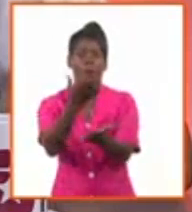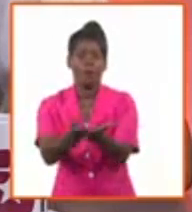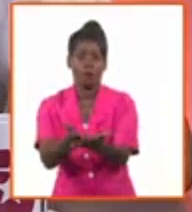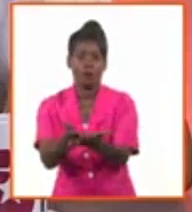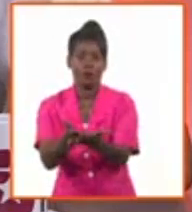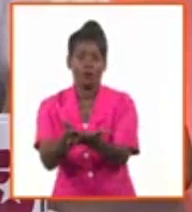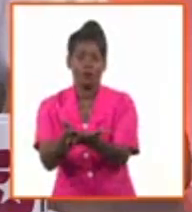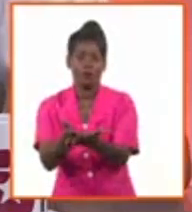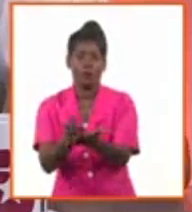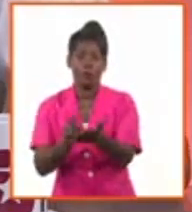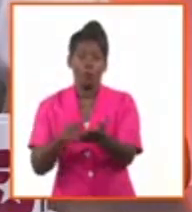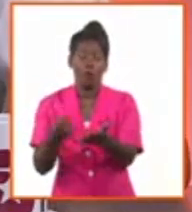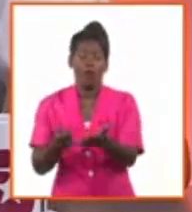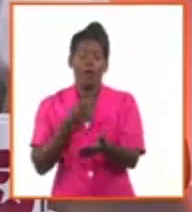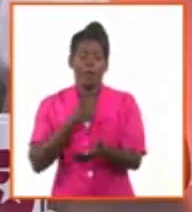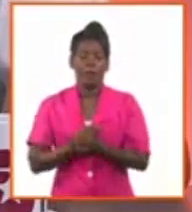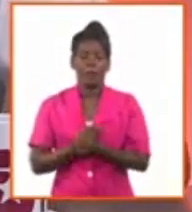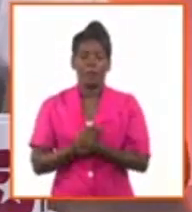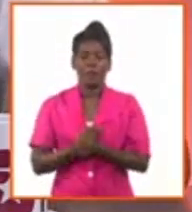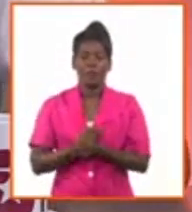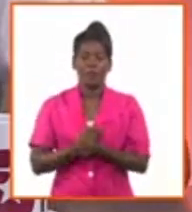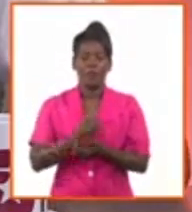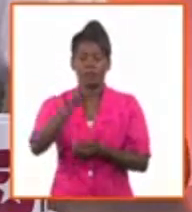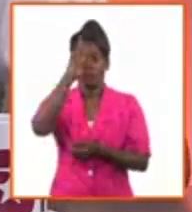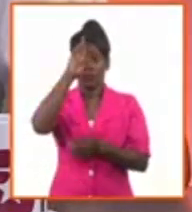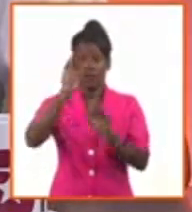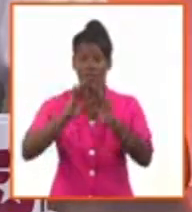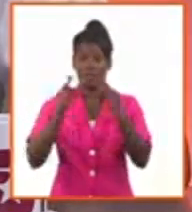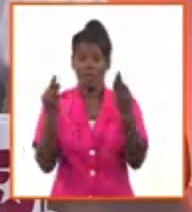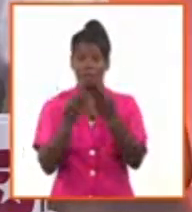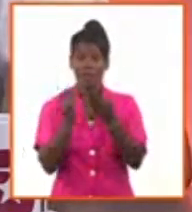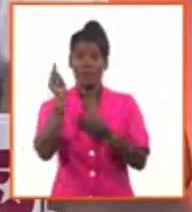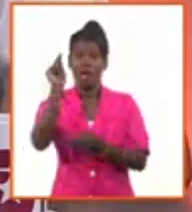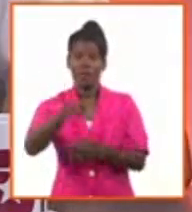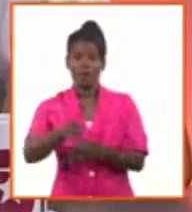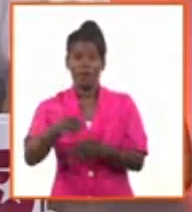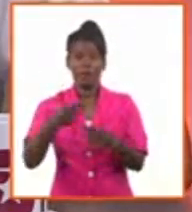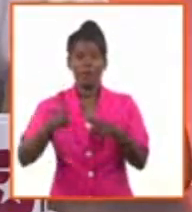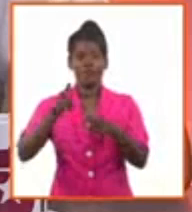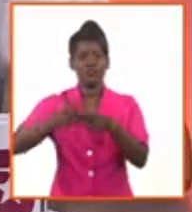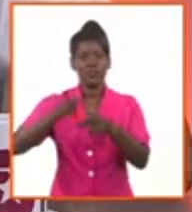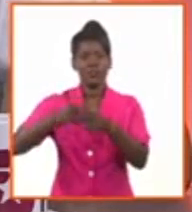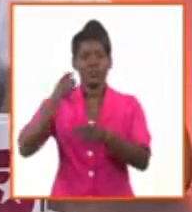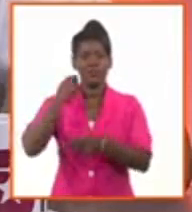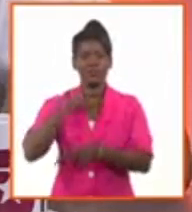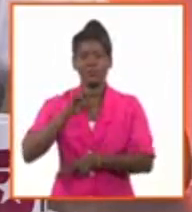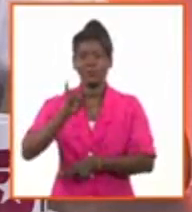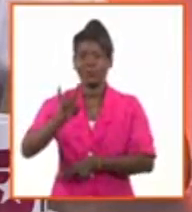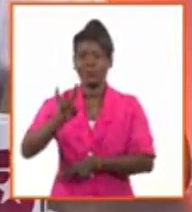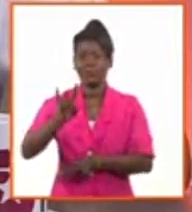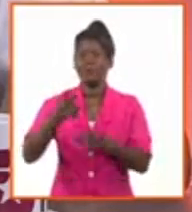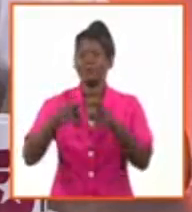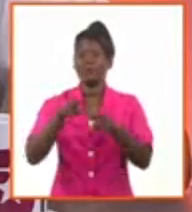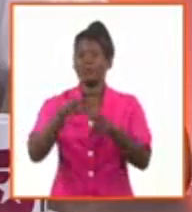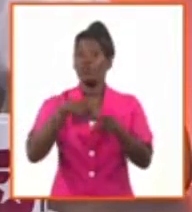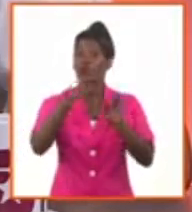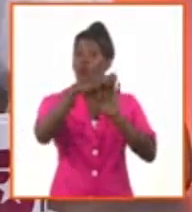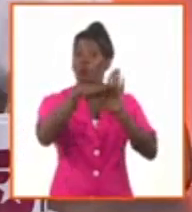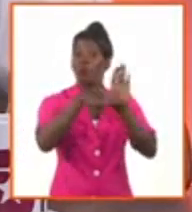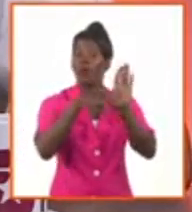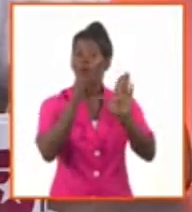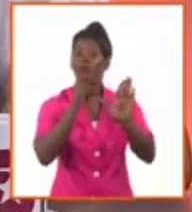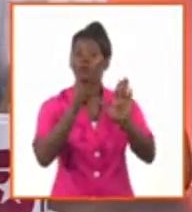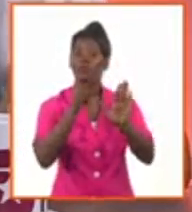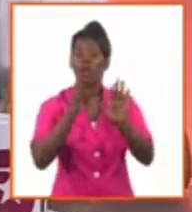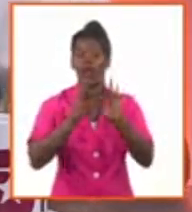propuesto los consultorios FEU, por ejemplo, un poco para ayudar al programa del médico y la enfermera de la